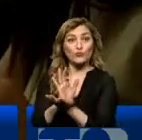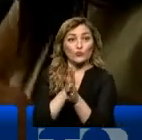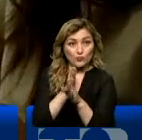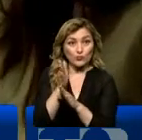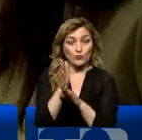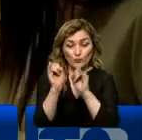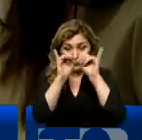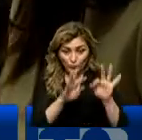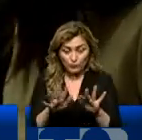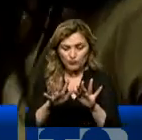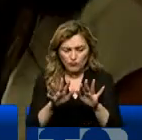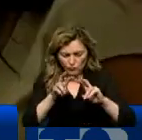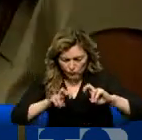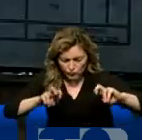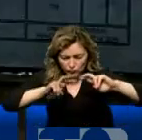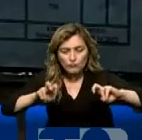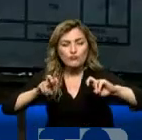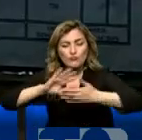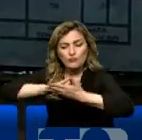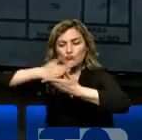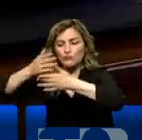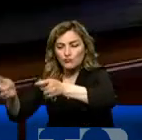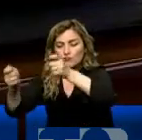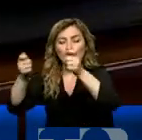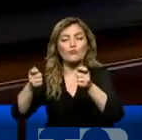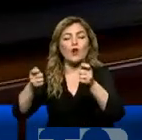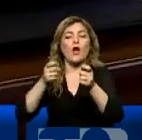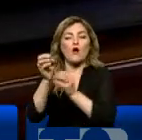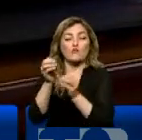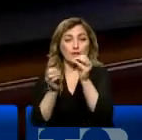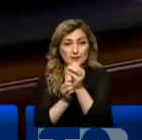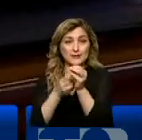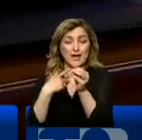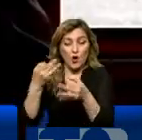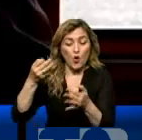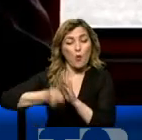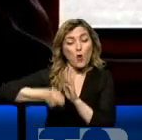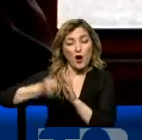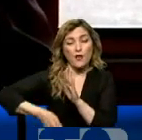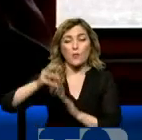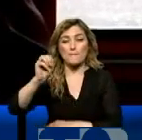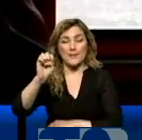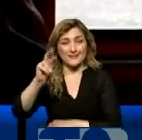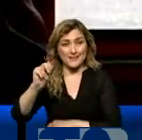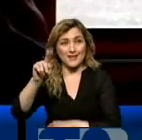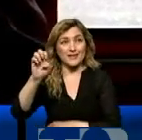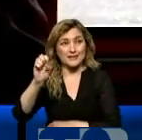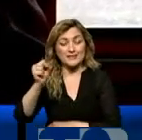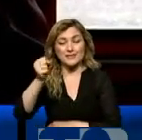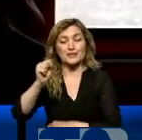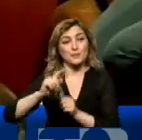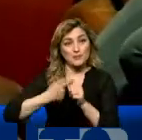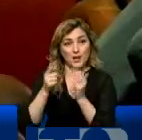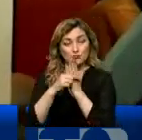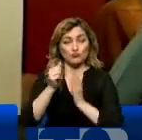labores de experticia en un computador incautado en el estudio jurídico Roberto Meneses, cuyo principal accionista es el exsecretario jurídico